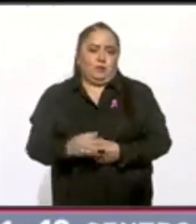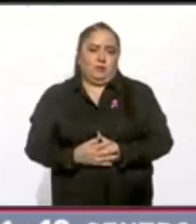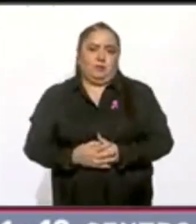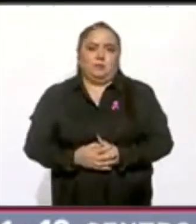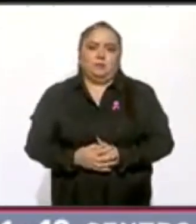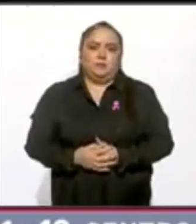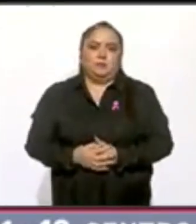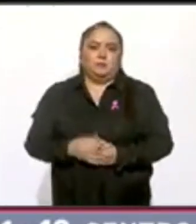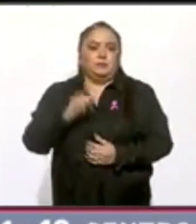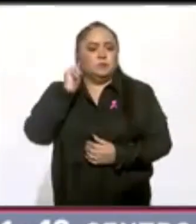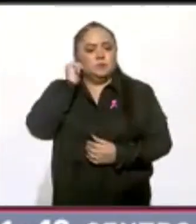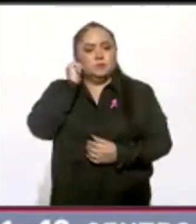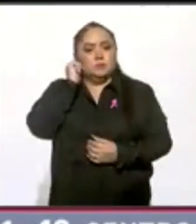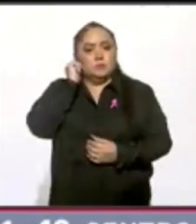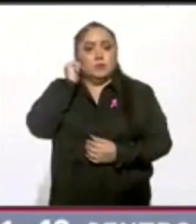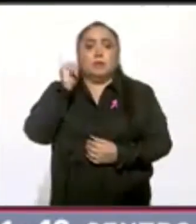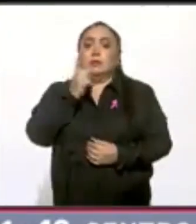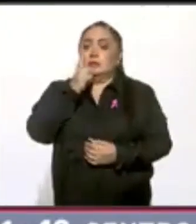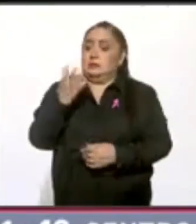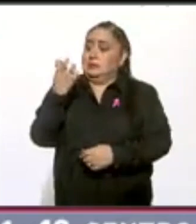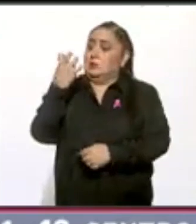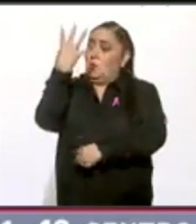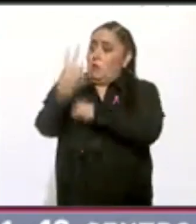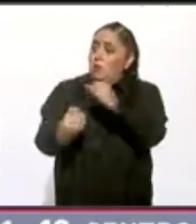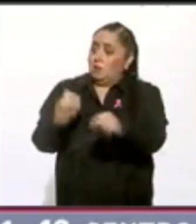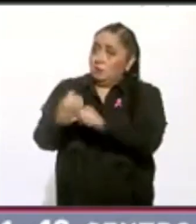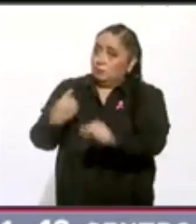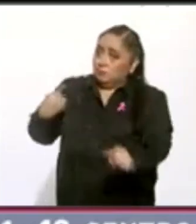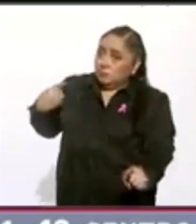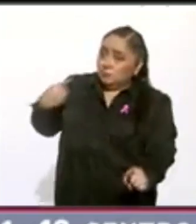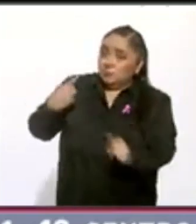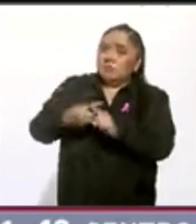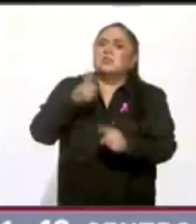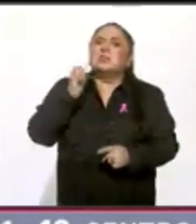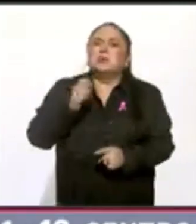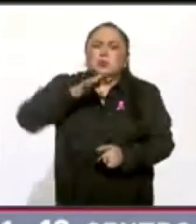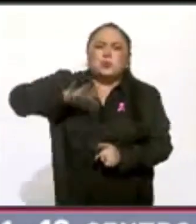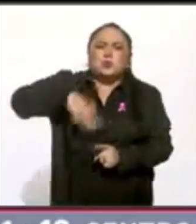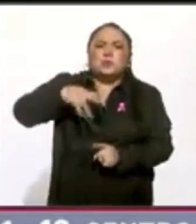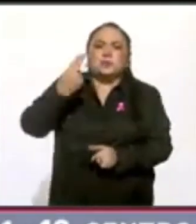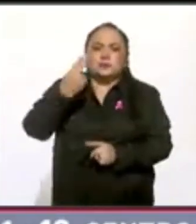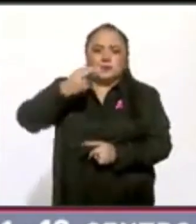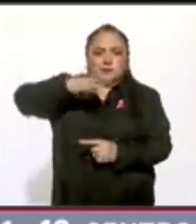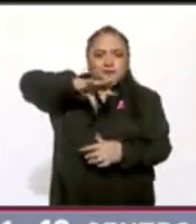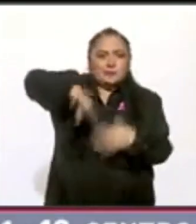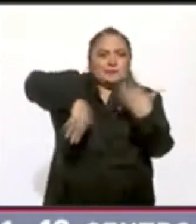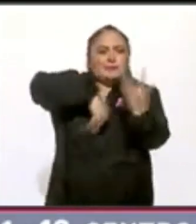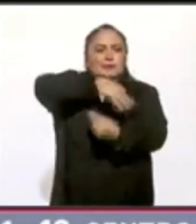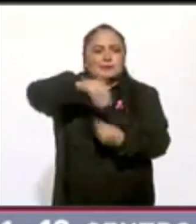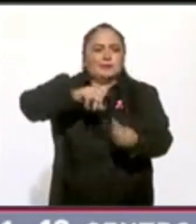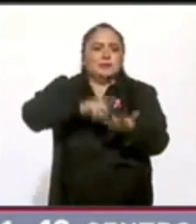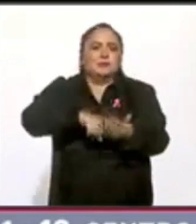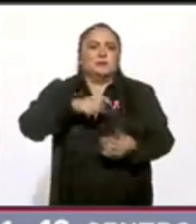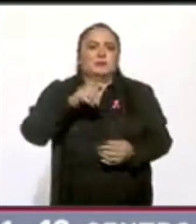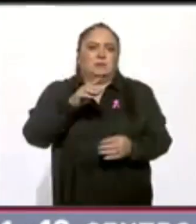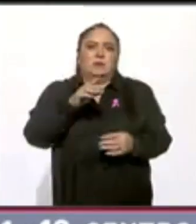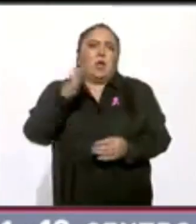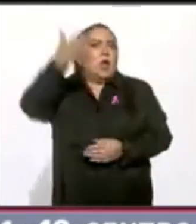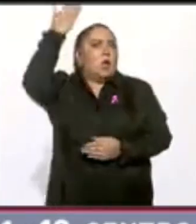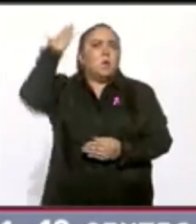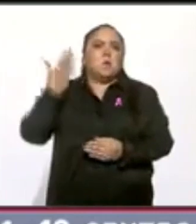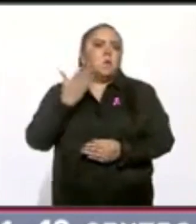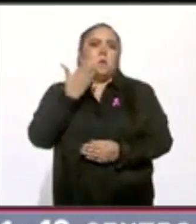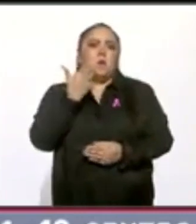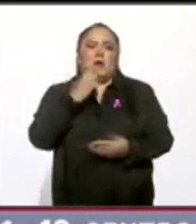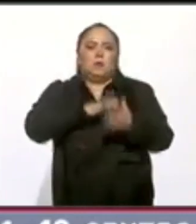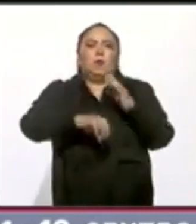al medio ambiente. Entonces, en estos 4 años... lo que hemos buscado hacer es invertir donde históricamente no se había invertido, que es el oriente de